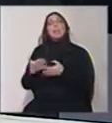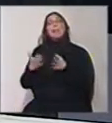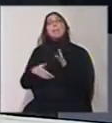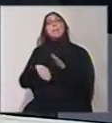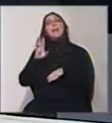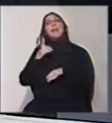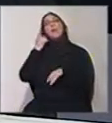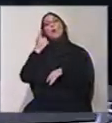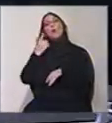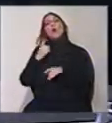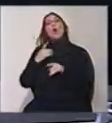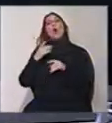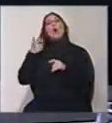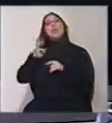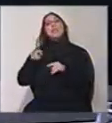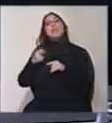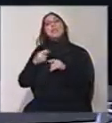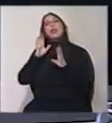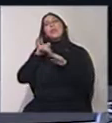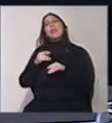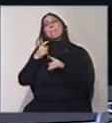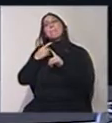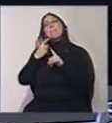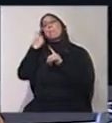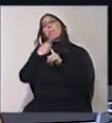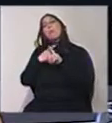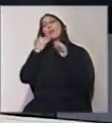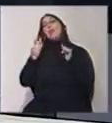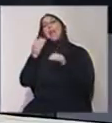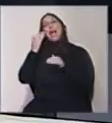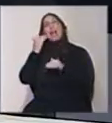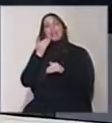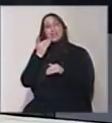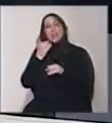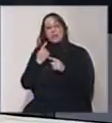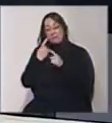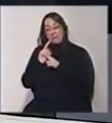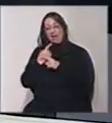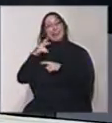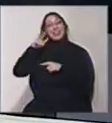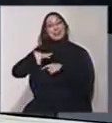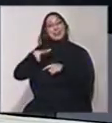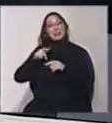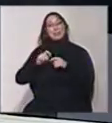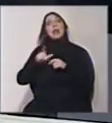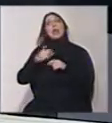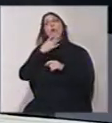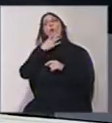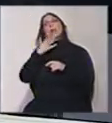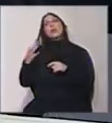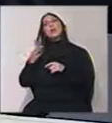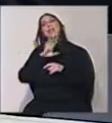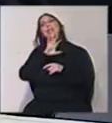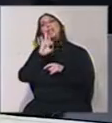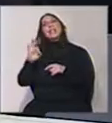un homicidio por día en el mes de abril. Tuvimos 147 homicidios en el primer trimestre, lo cual proyecta más de 400 y cerca de